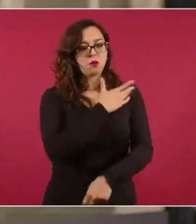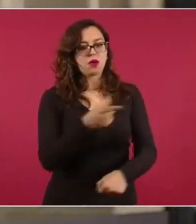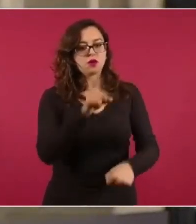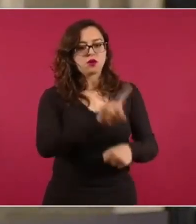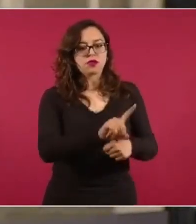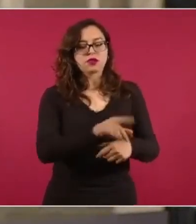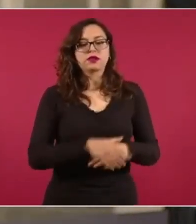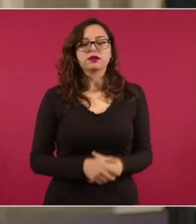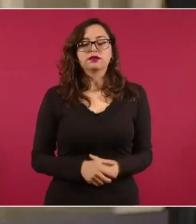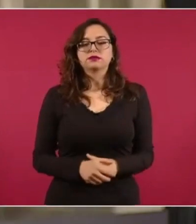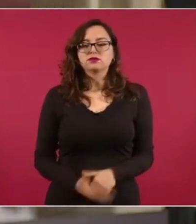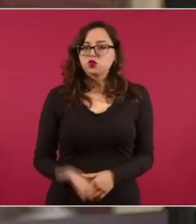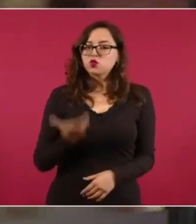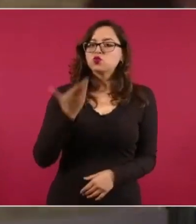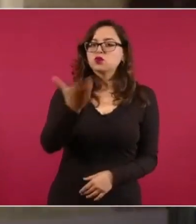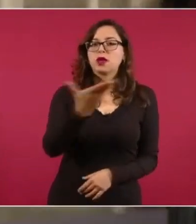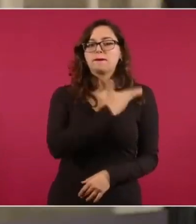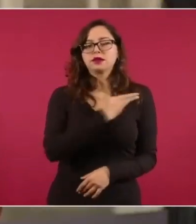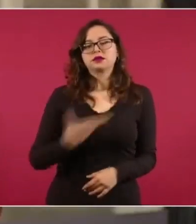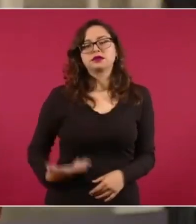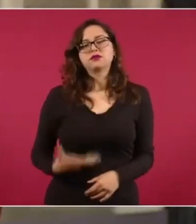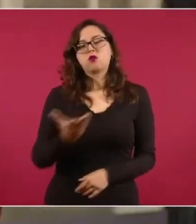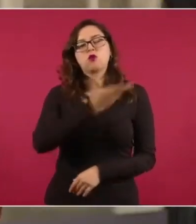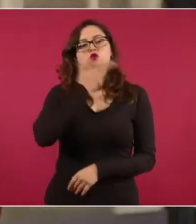del sureste, presidente,